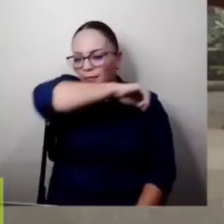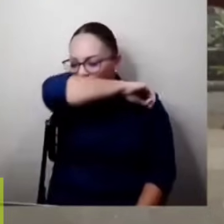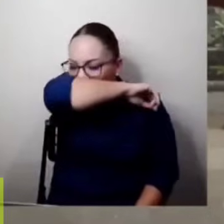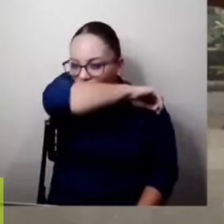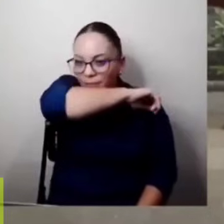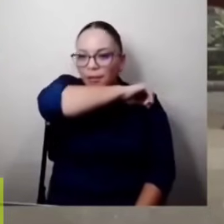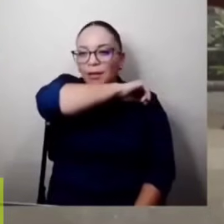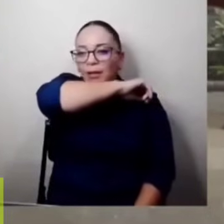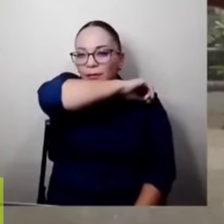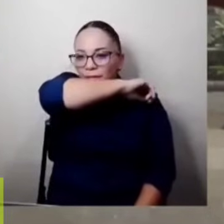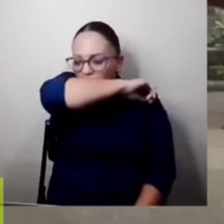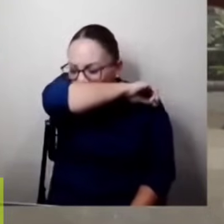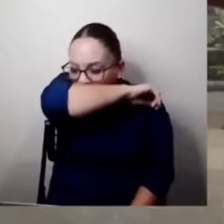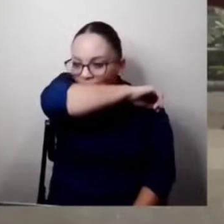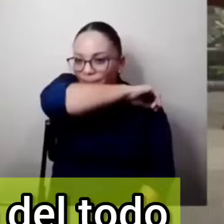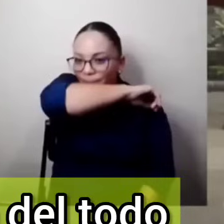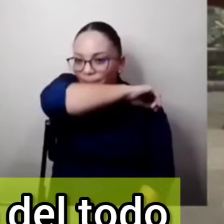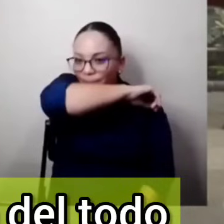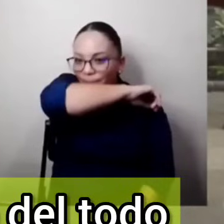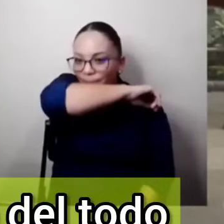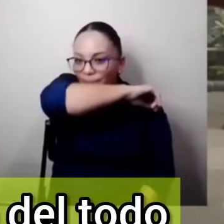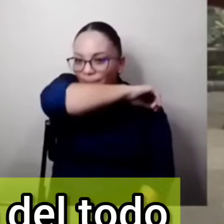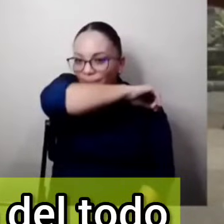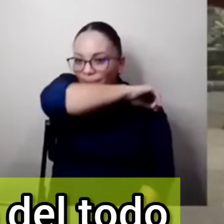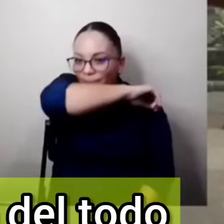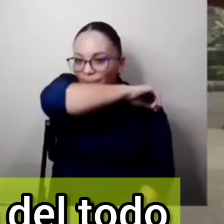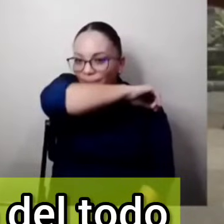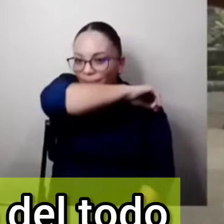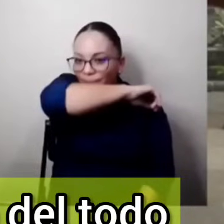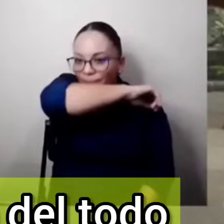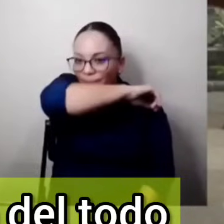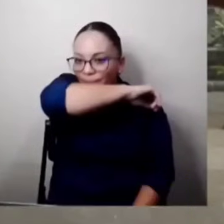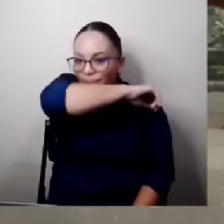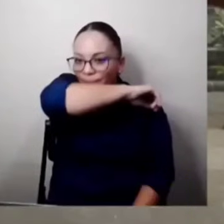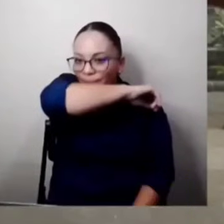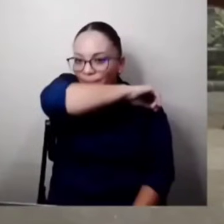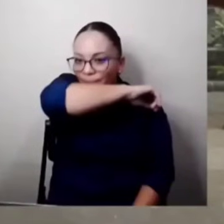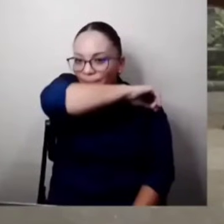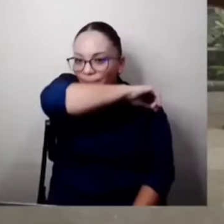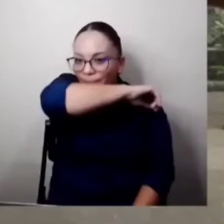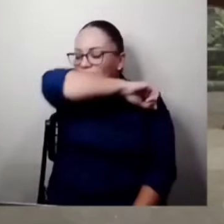dice que se les está discriminando cuando a ellos no se les está discriminando del todo.